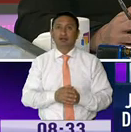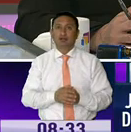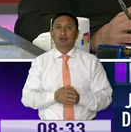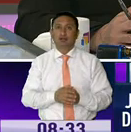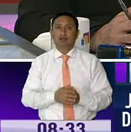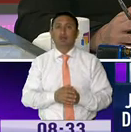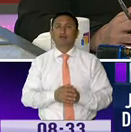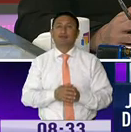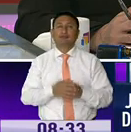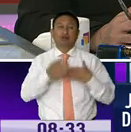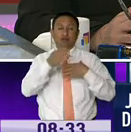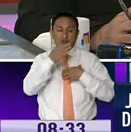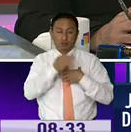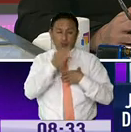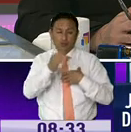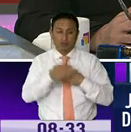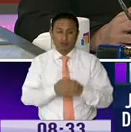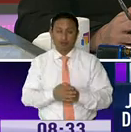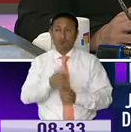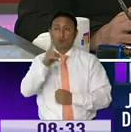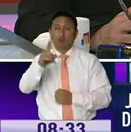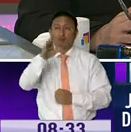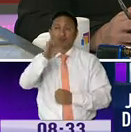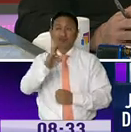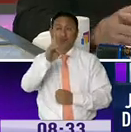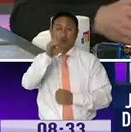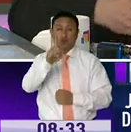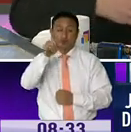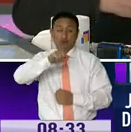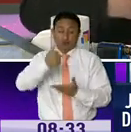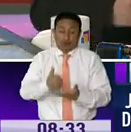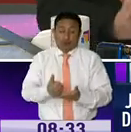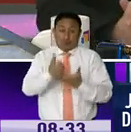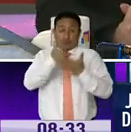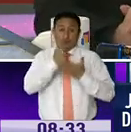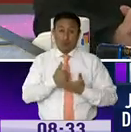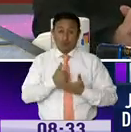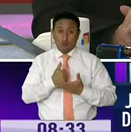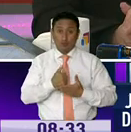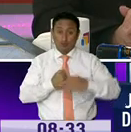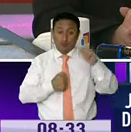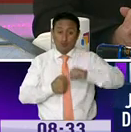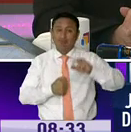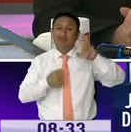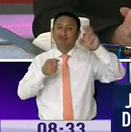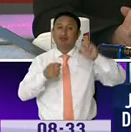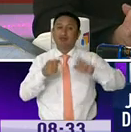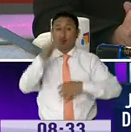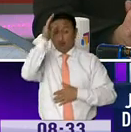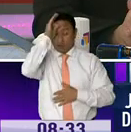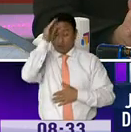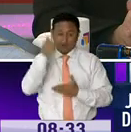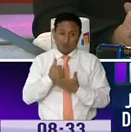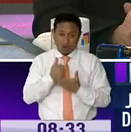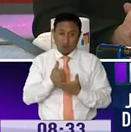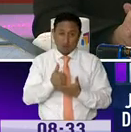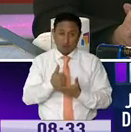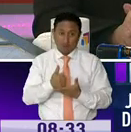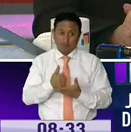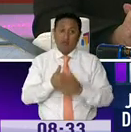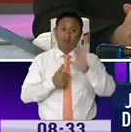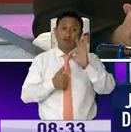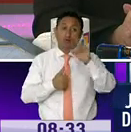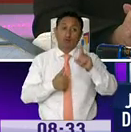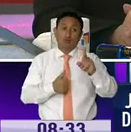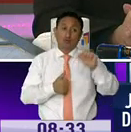del 171, que es un call center que nos ha servido muchísimo para descongestionar el tema de hospitales, el